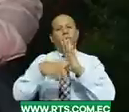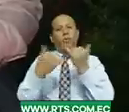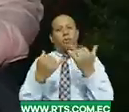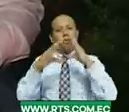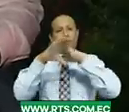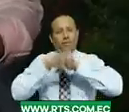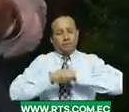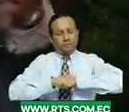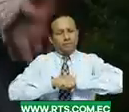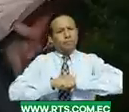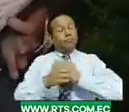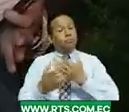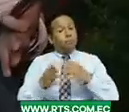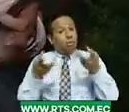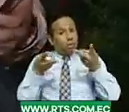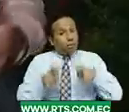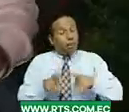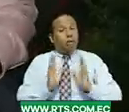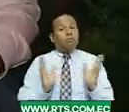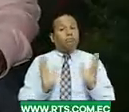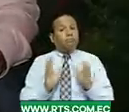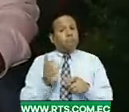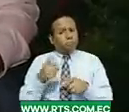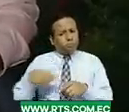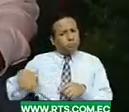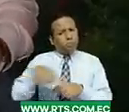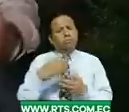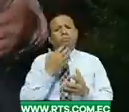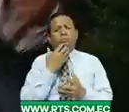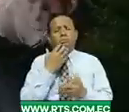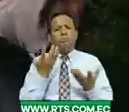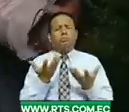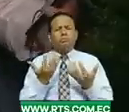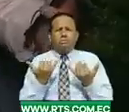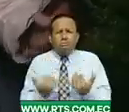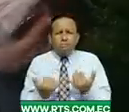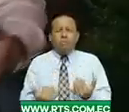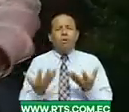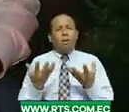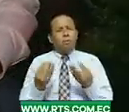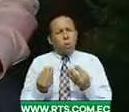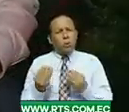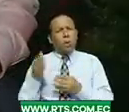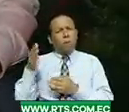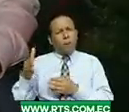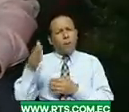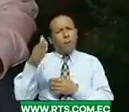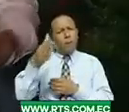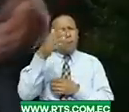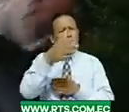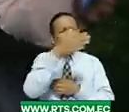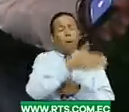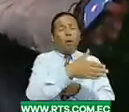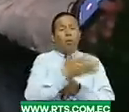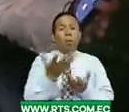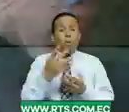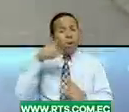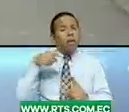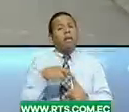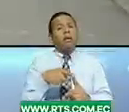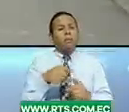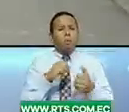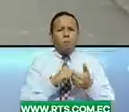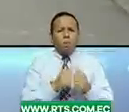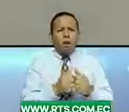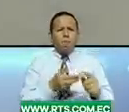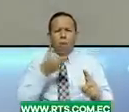están realizando operativos para evitar precisamente este tipo de hechos violentos en los distintos puntos de la ciudad de Guayaquil.